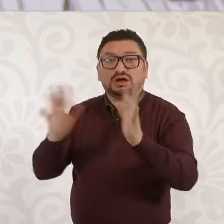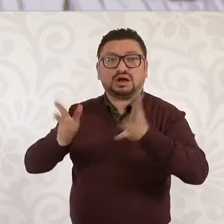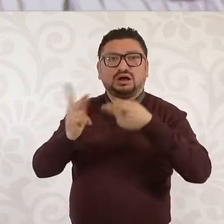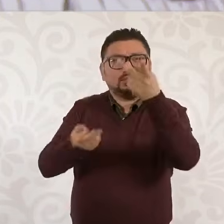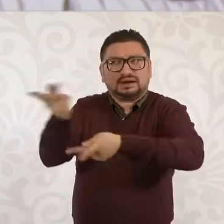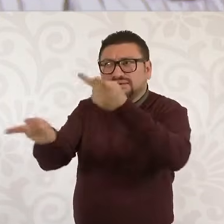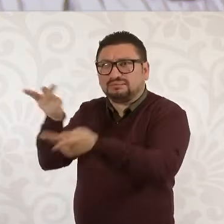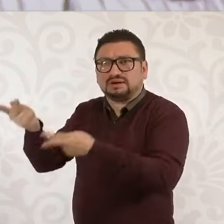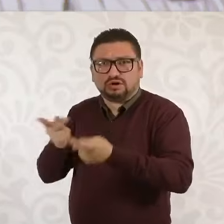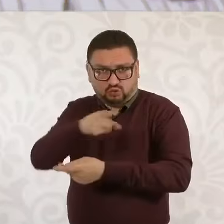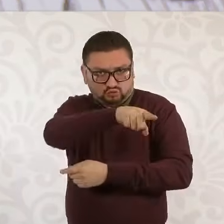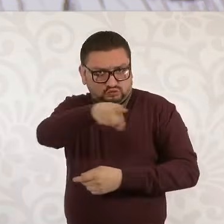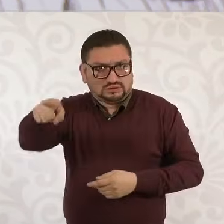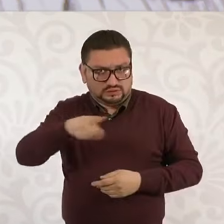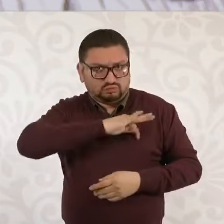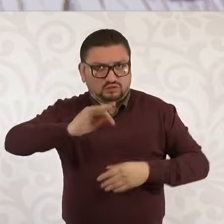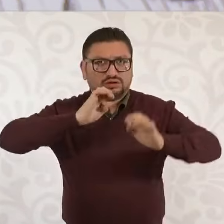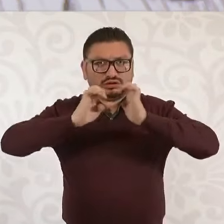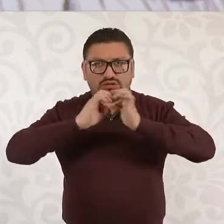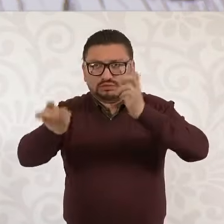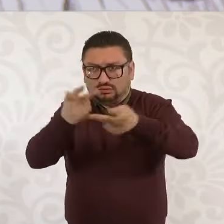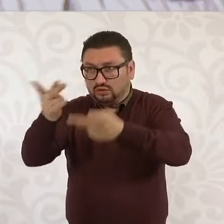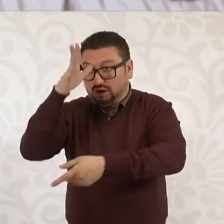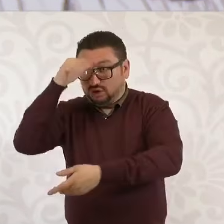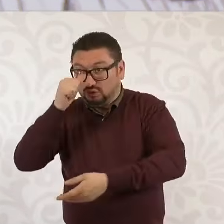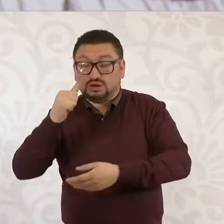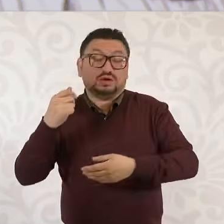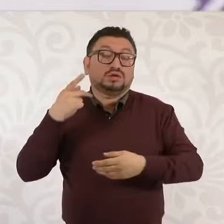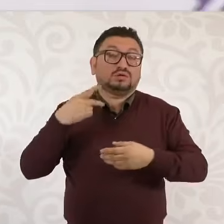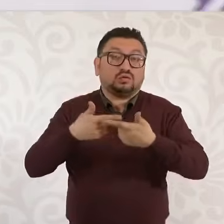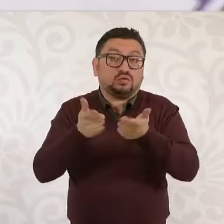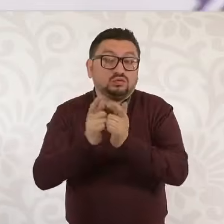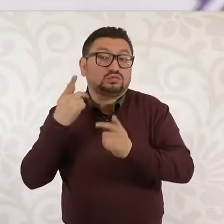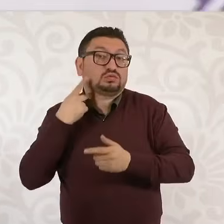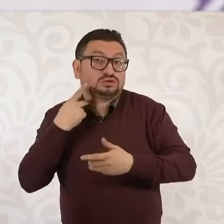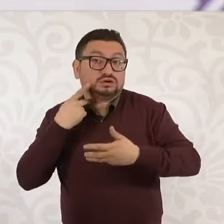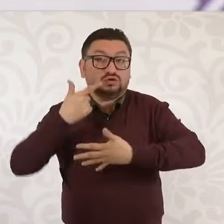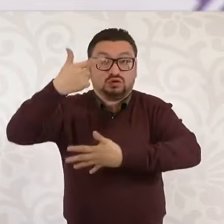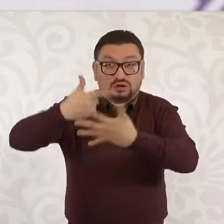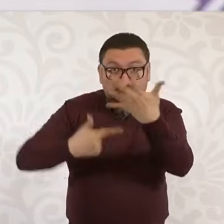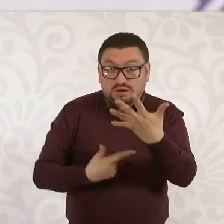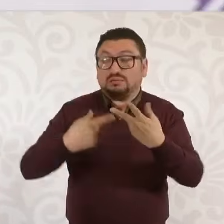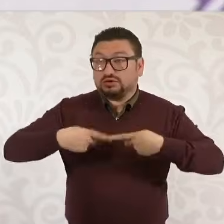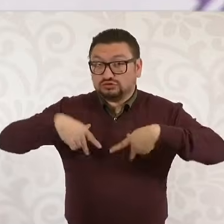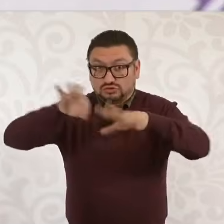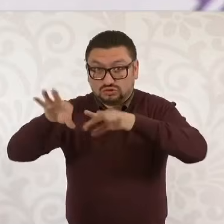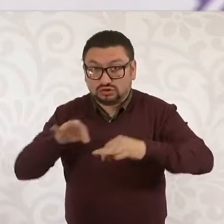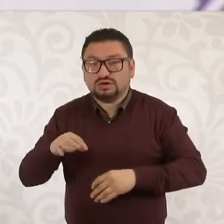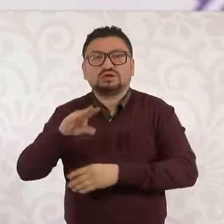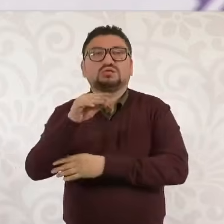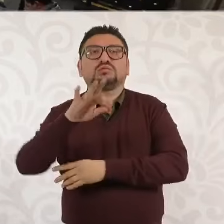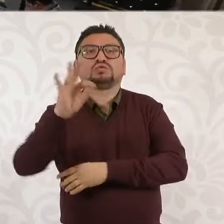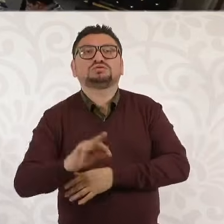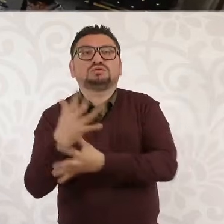vean, ustedes pongan una encuesta, ¿estás de acuerdo con diputados plurinominales? Y el 90% te dice que no. ¿Y